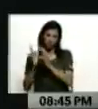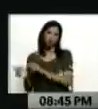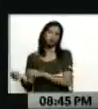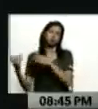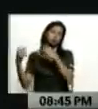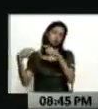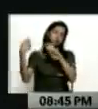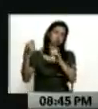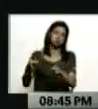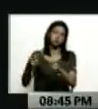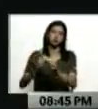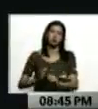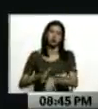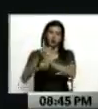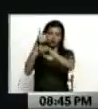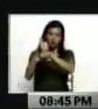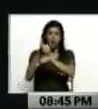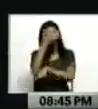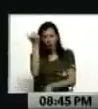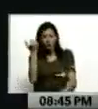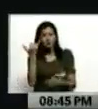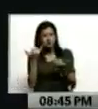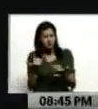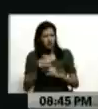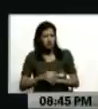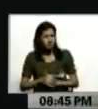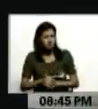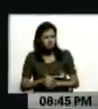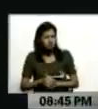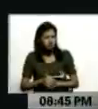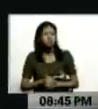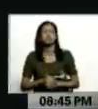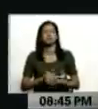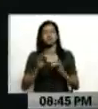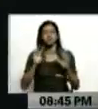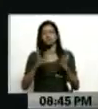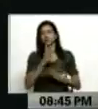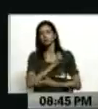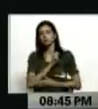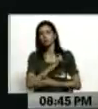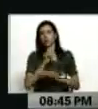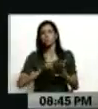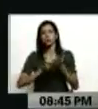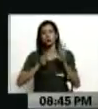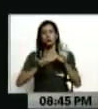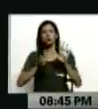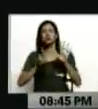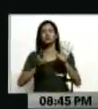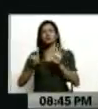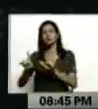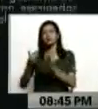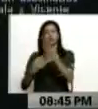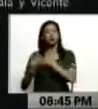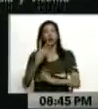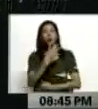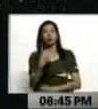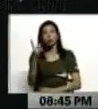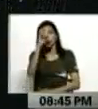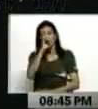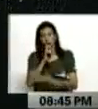Ah probablemente y se les olvidó se les olvidó 17 de enero de